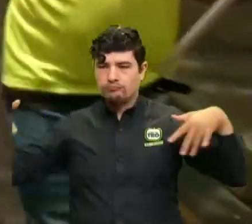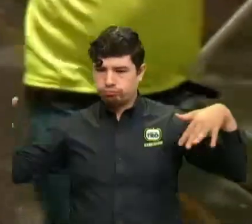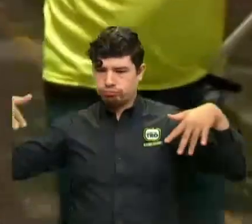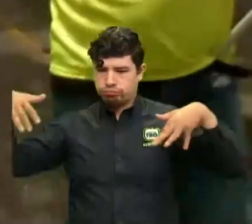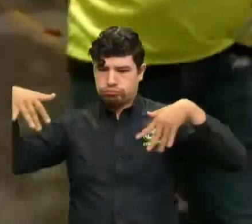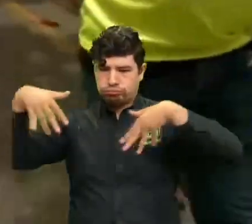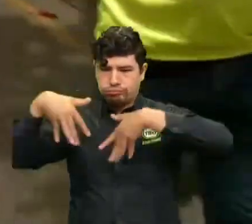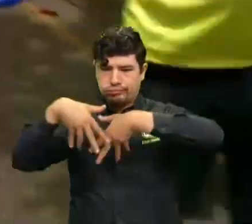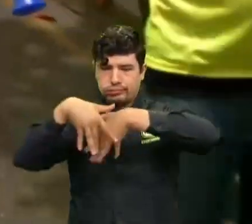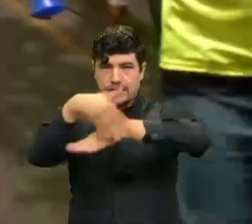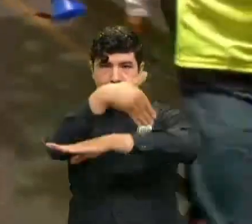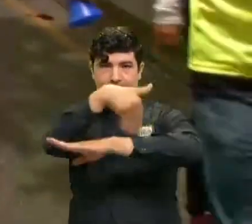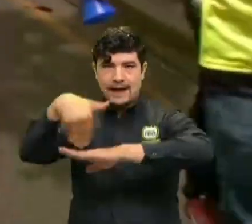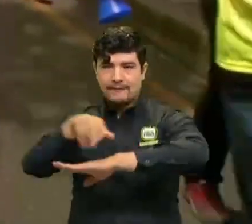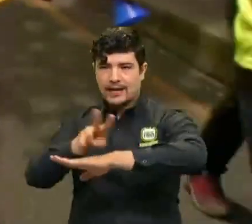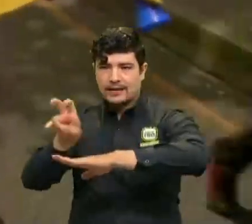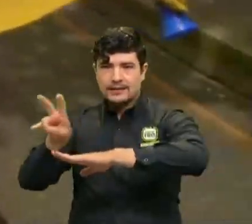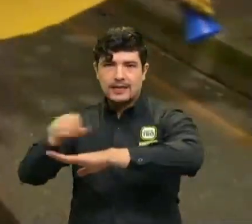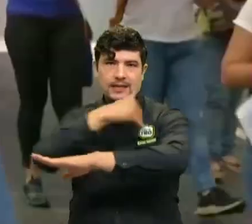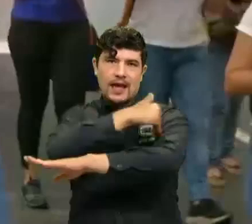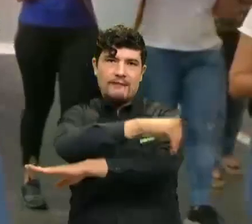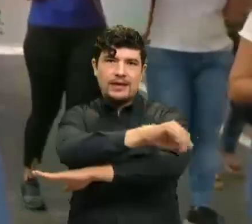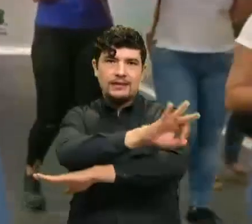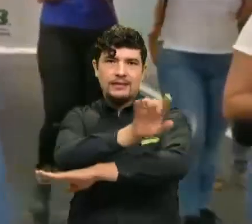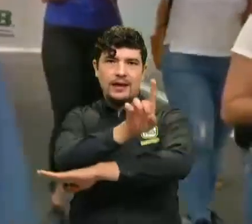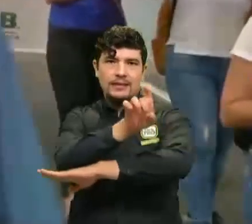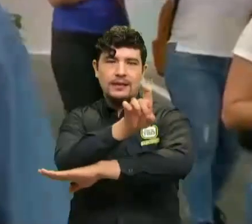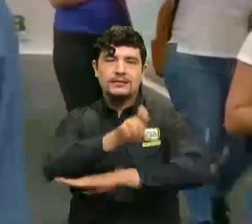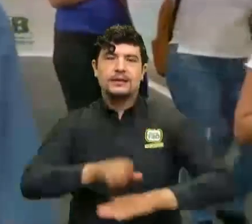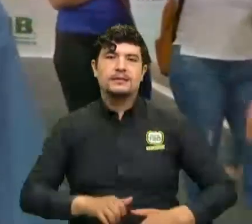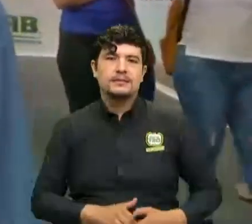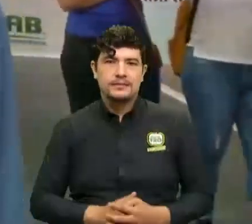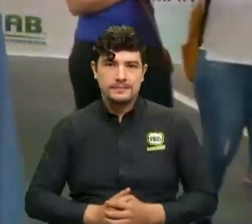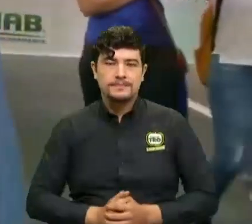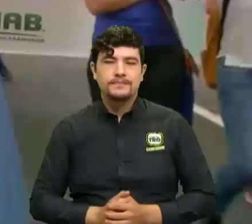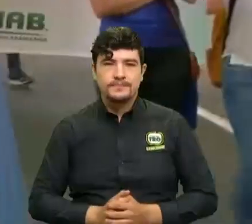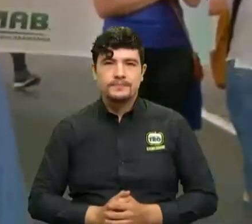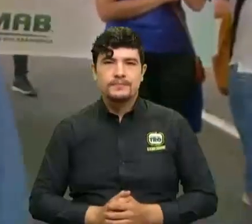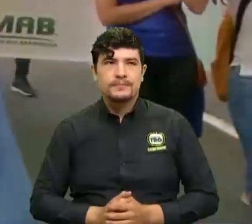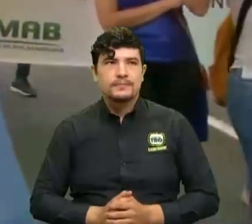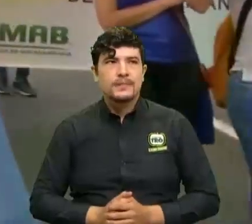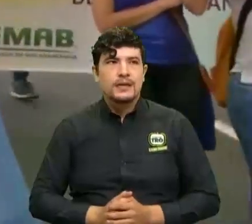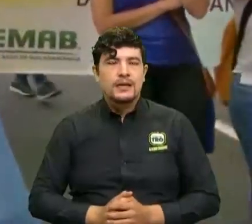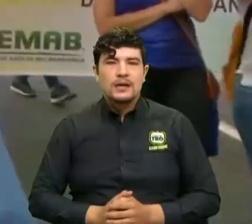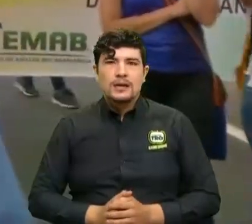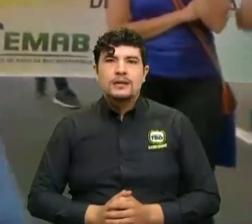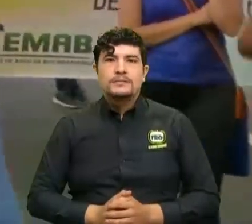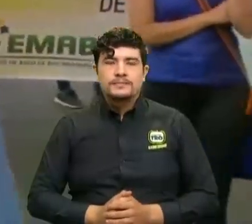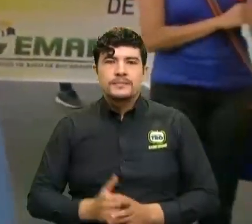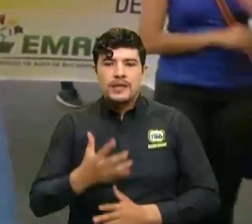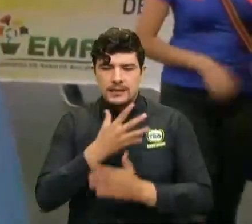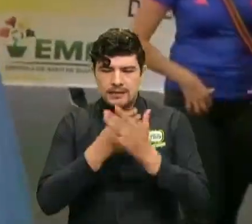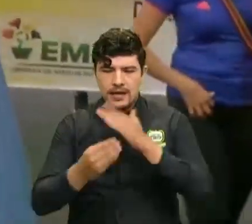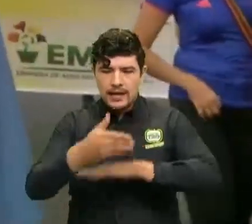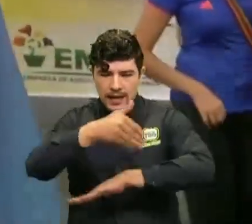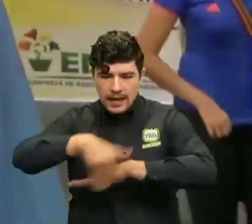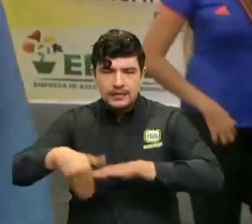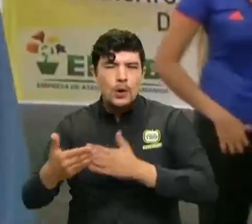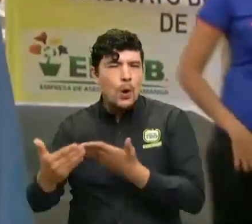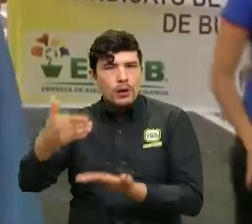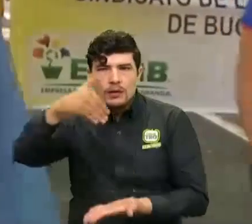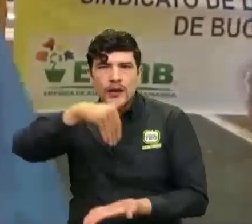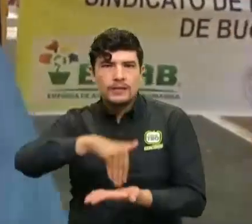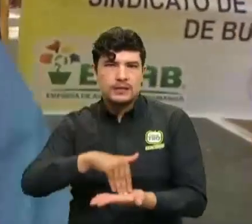carrera 27 y la avenida 36. Estamos de nuevo en las calles en el marco del paro nacional del 28 de